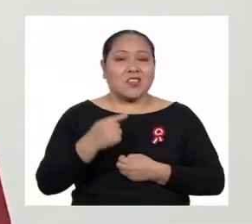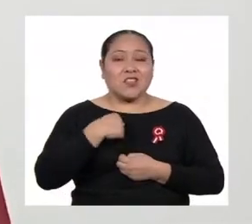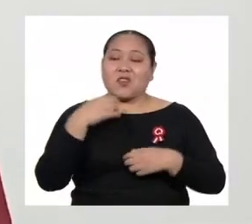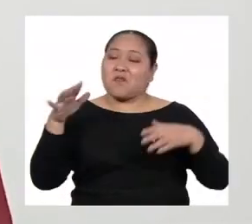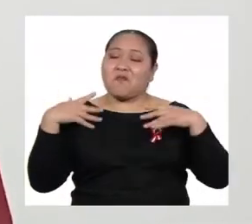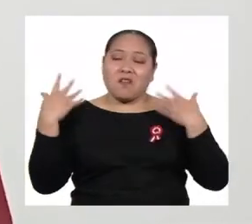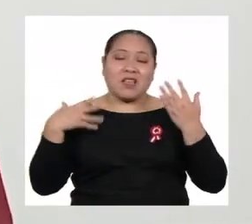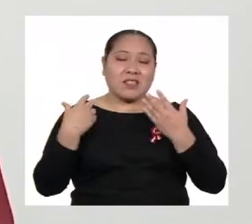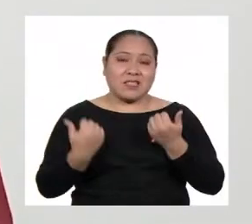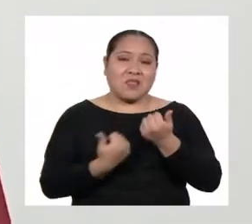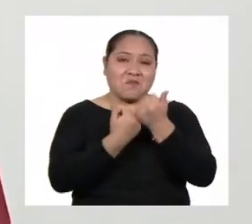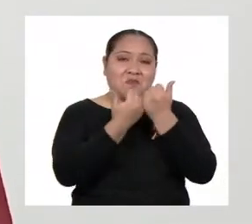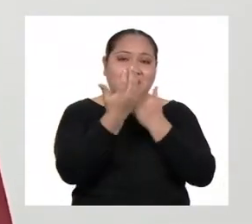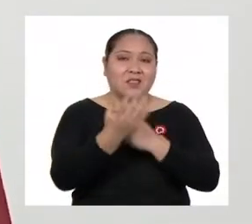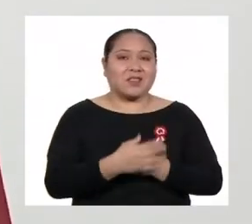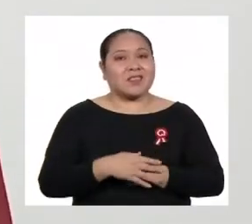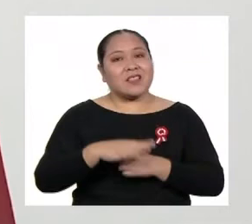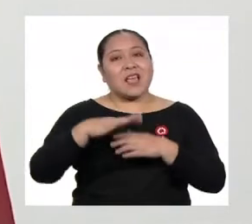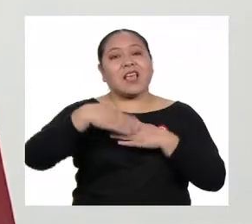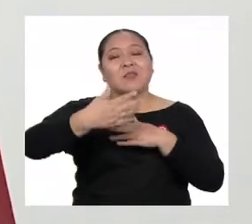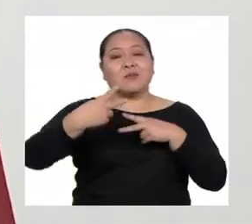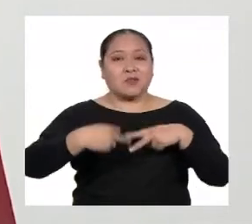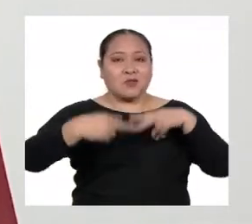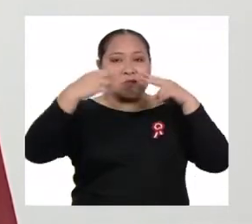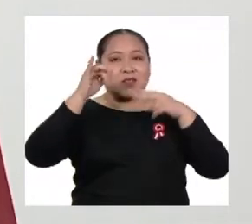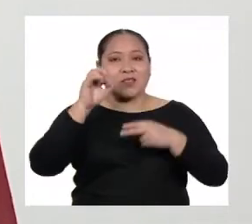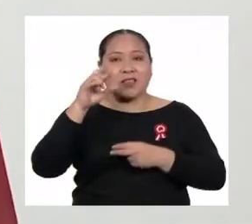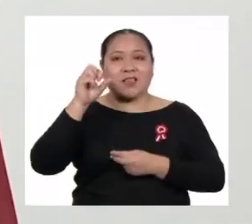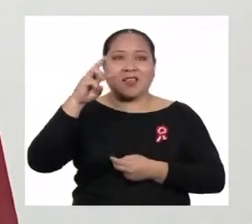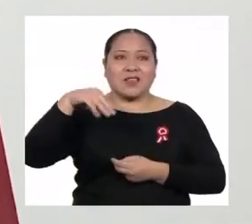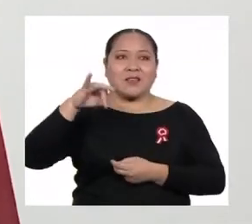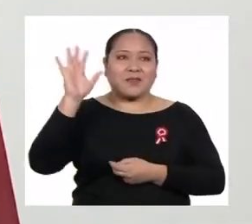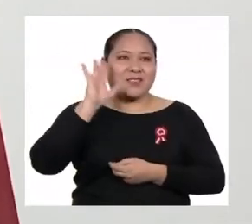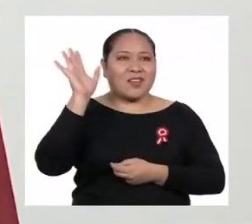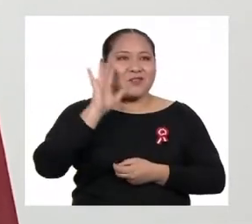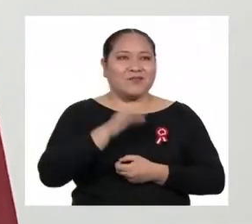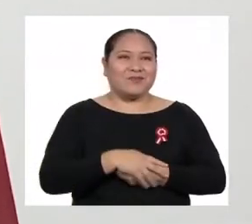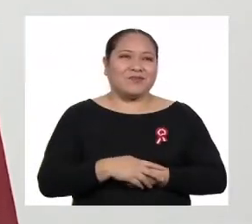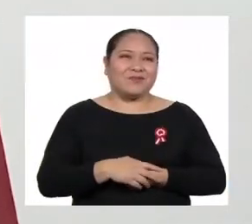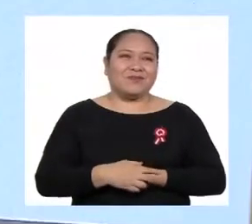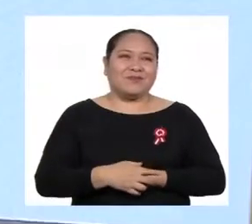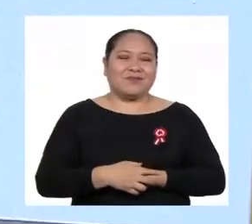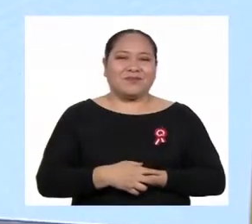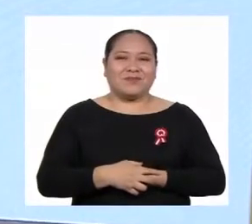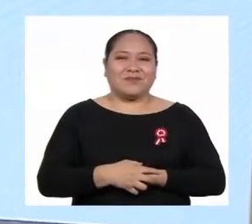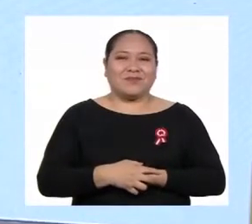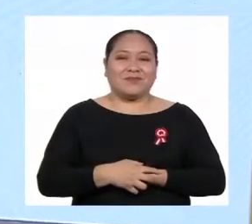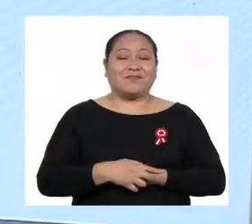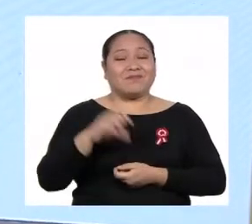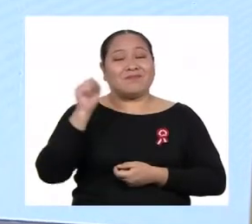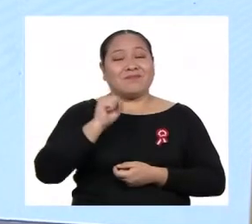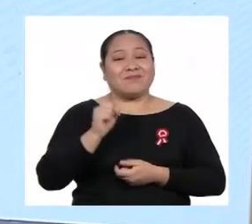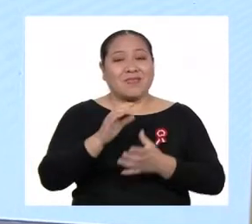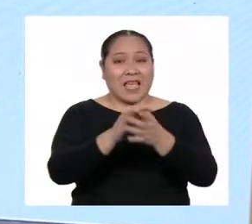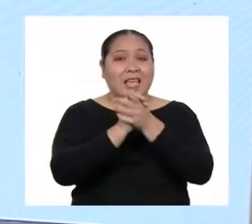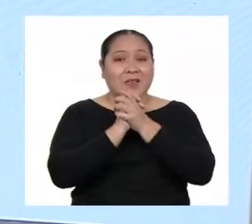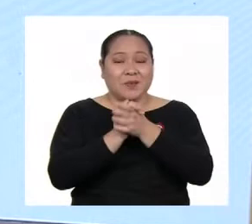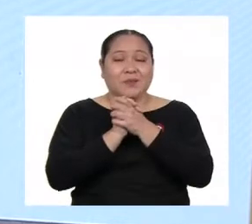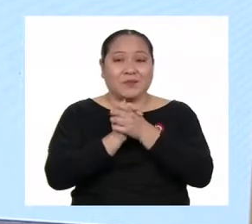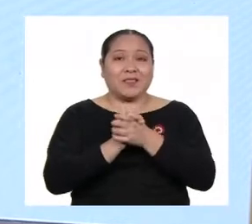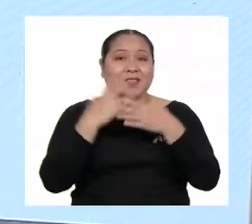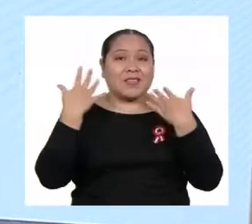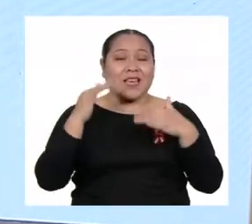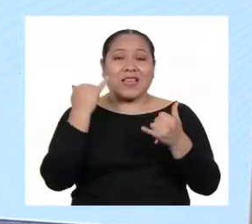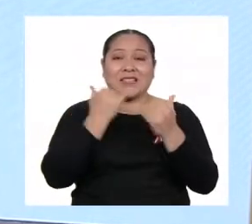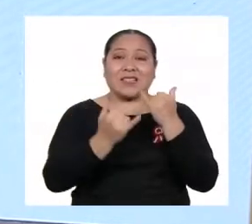de colaborar. Hasta pronto, Yaremis. Chao. Así es, amigas y amigos,